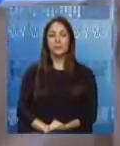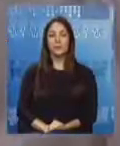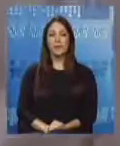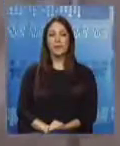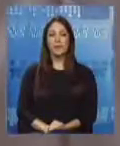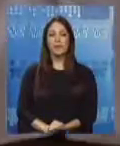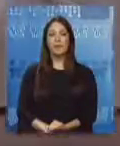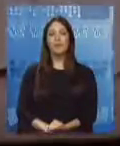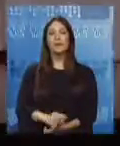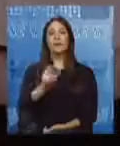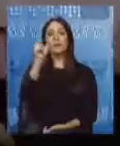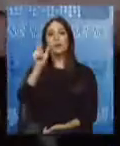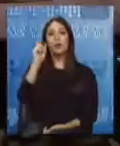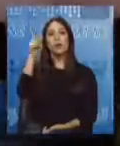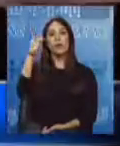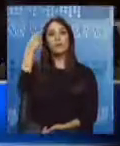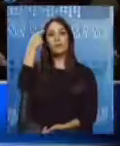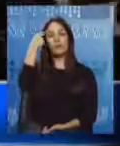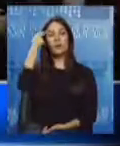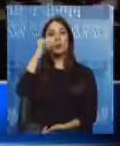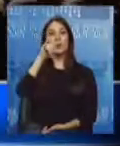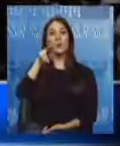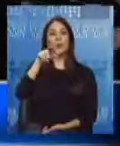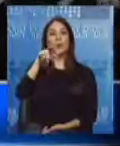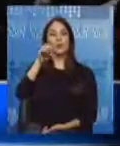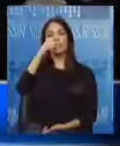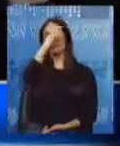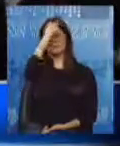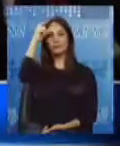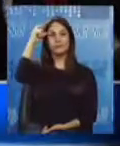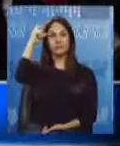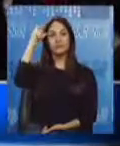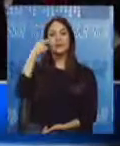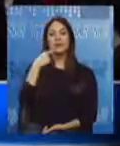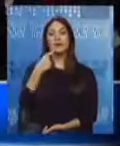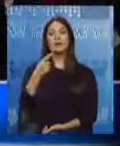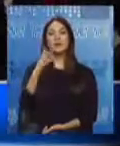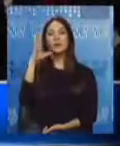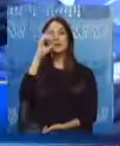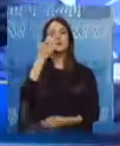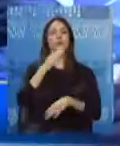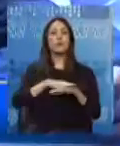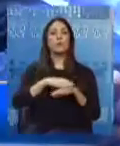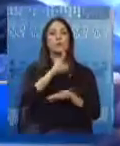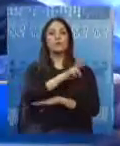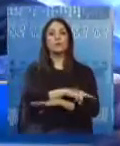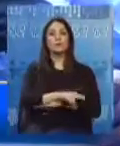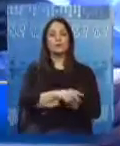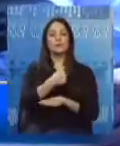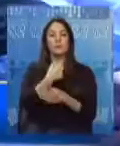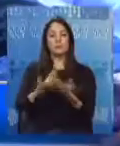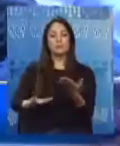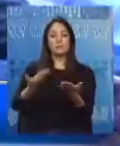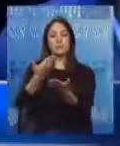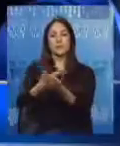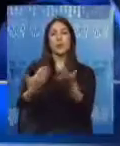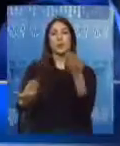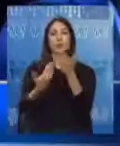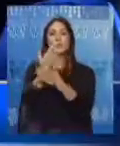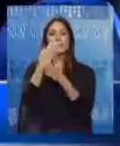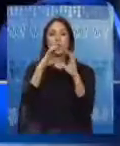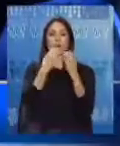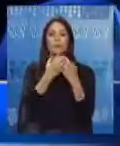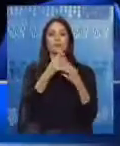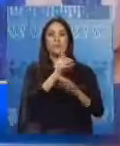fue el propio gobernador julio césar quiñones quien ante los propietarios de establecimientos nocturnos de guayaquil quiso presentar a los nuevos comisarios